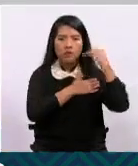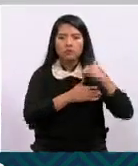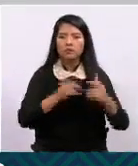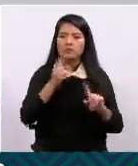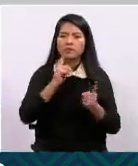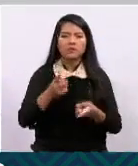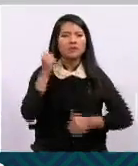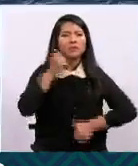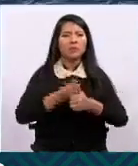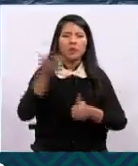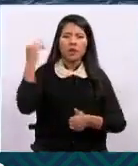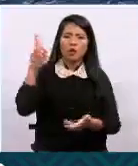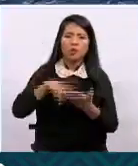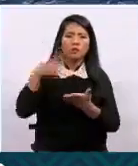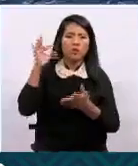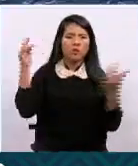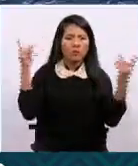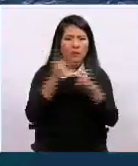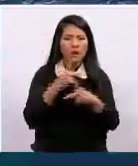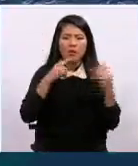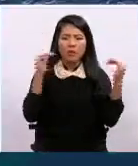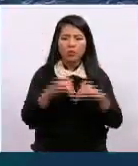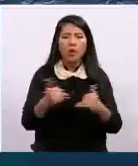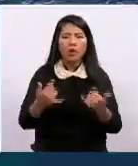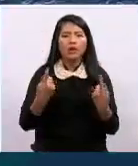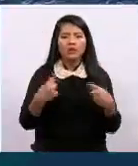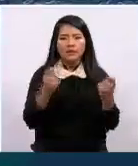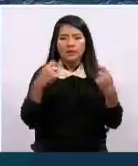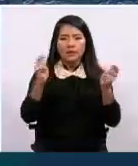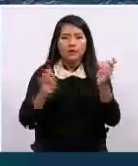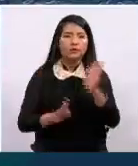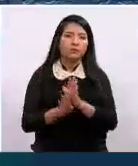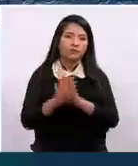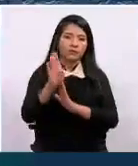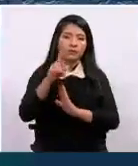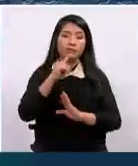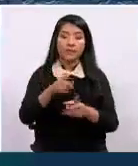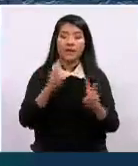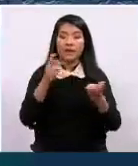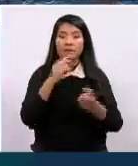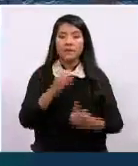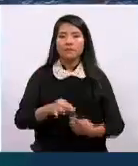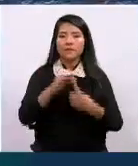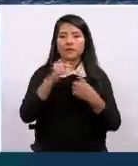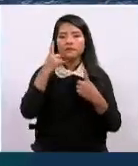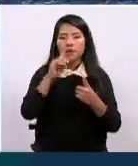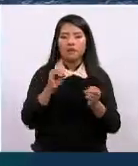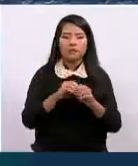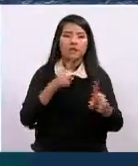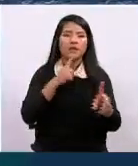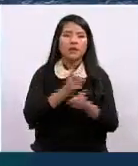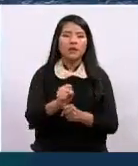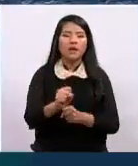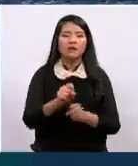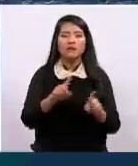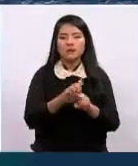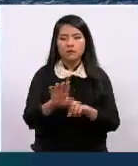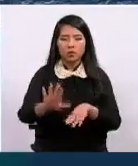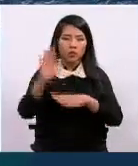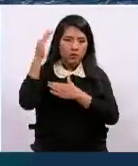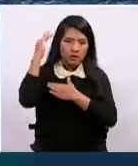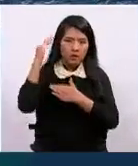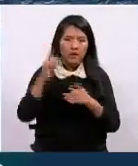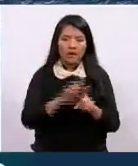de Estado de 2019. Todos los paros que le van a hacer daño sobre todo a Santa Cruz. Obviamente que le hacen daño también a